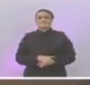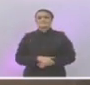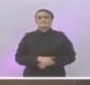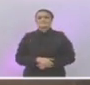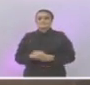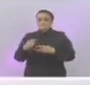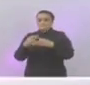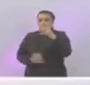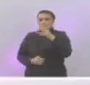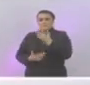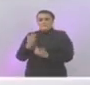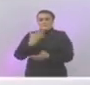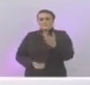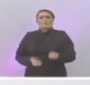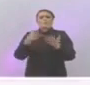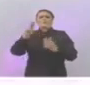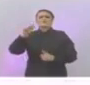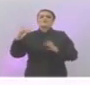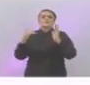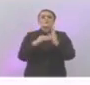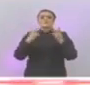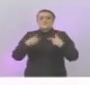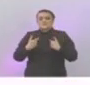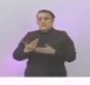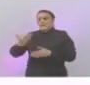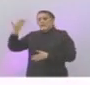Con estas acciones, 80 mil personas salieron de la